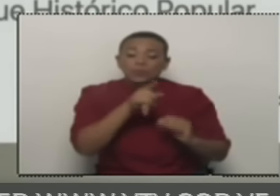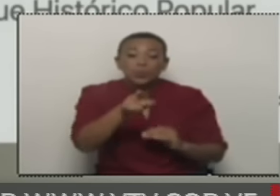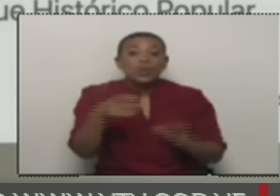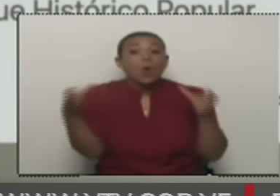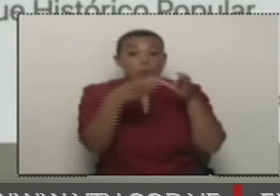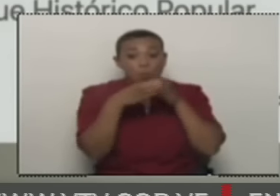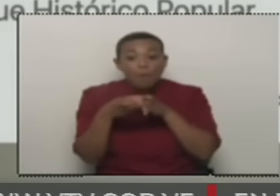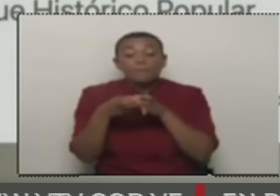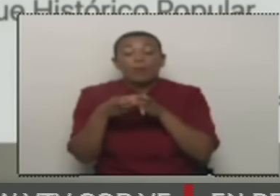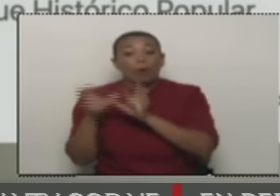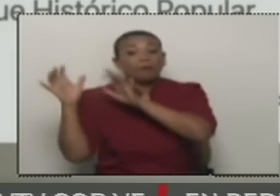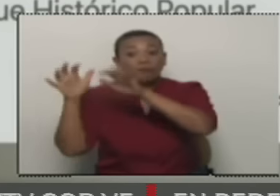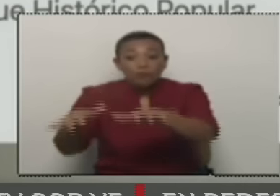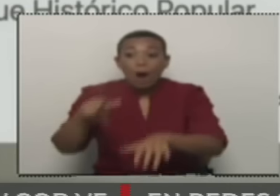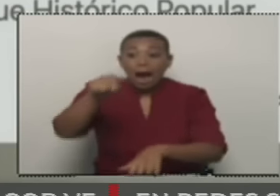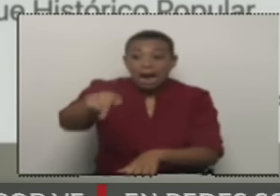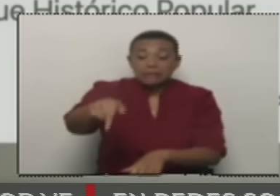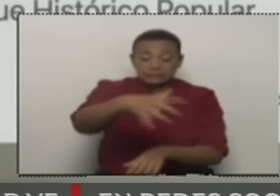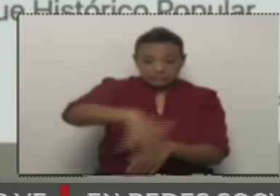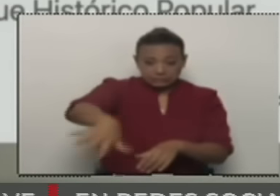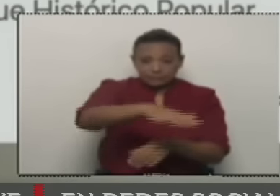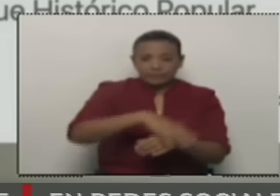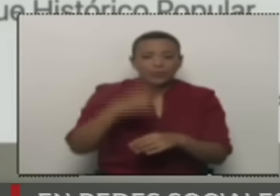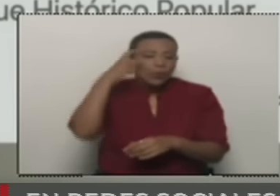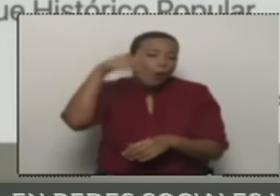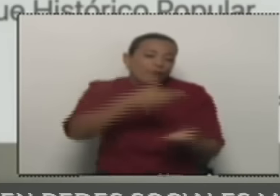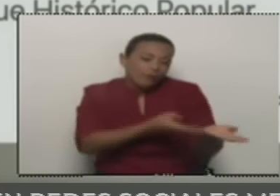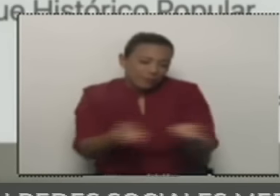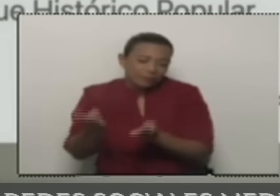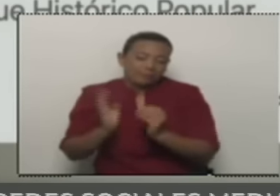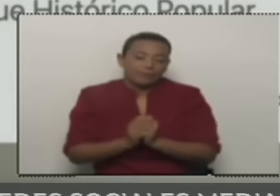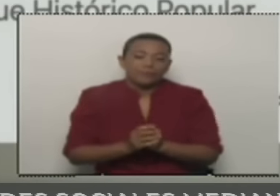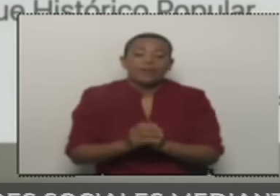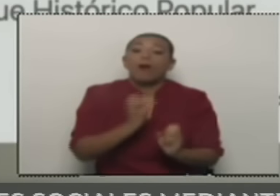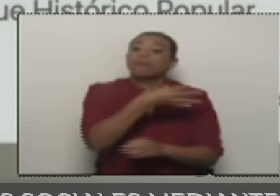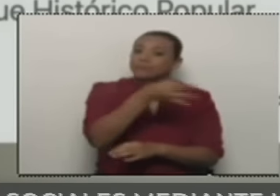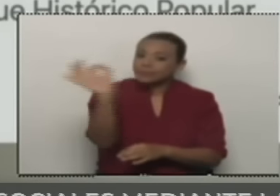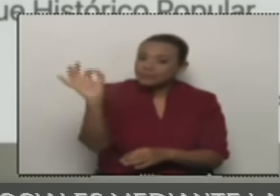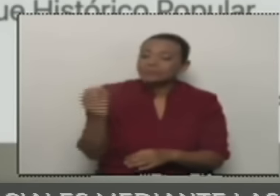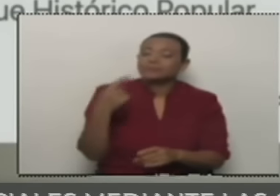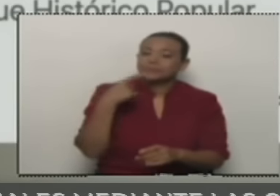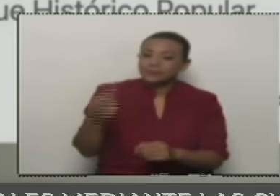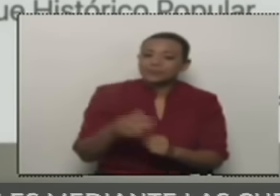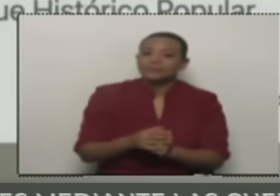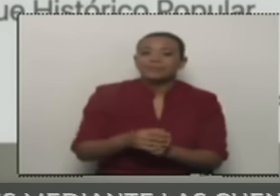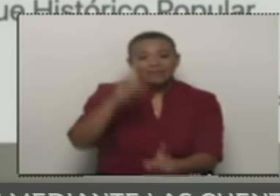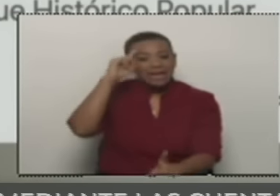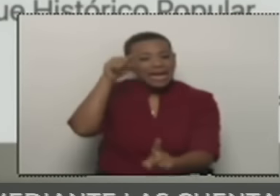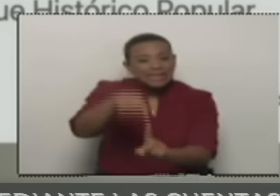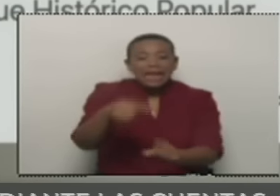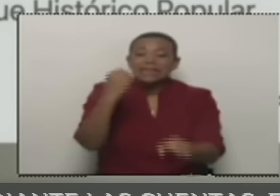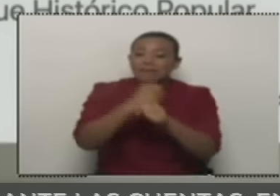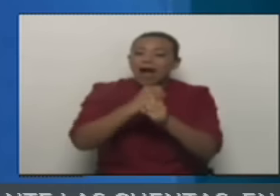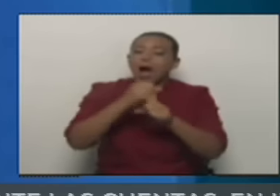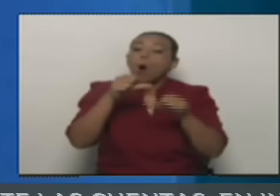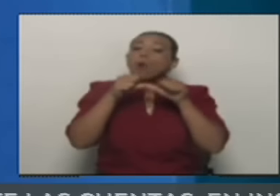que está de cara a estas asambleas el día de hoy acá, presidente. Correcto, bueno, nosotros tenemos que seguir en el trabajo permanente,